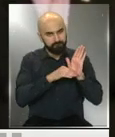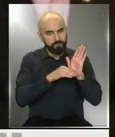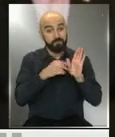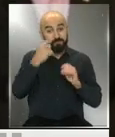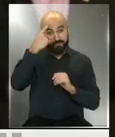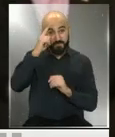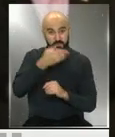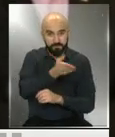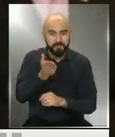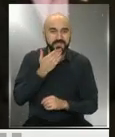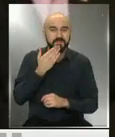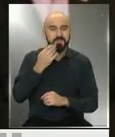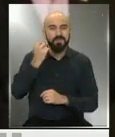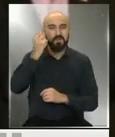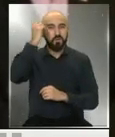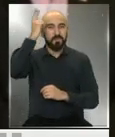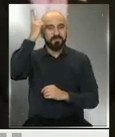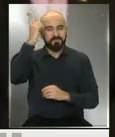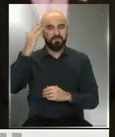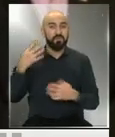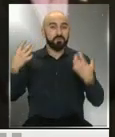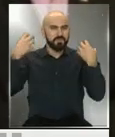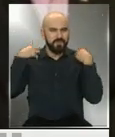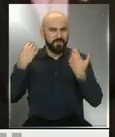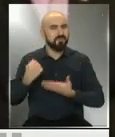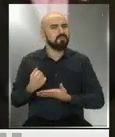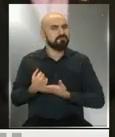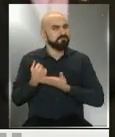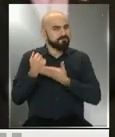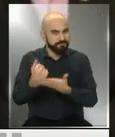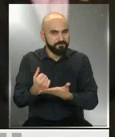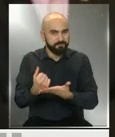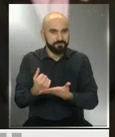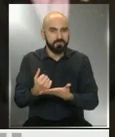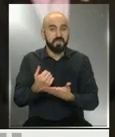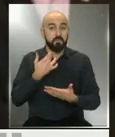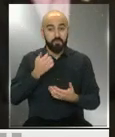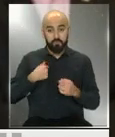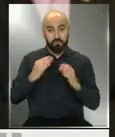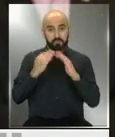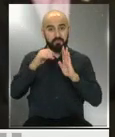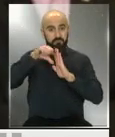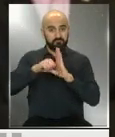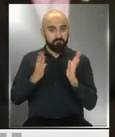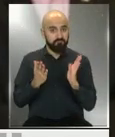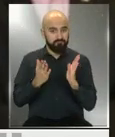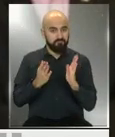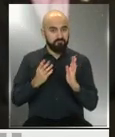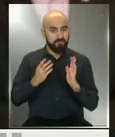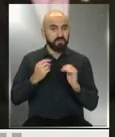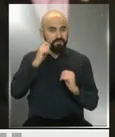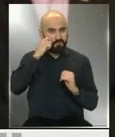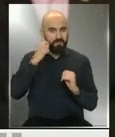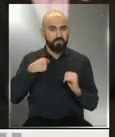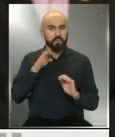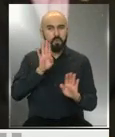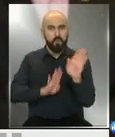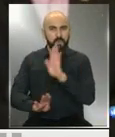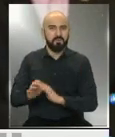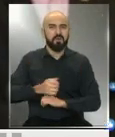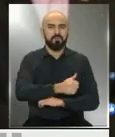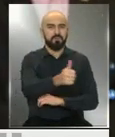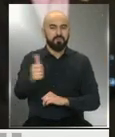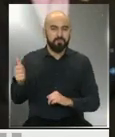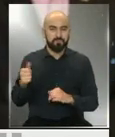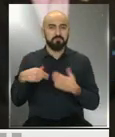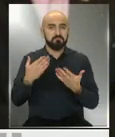comprensión, a la responsabilidad y a la solidaridad. Porque si yo me quedo en casa, estoy cuidando a todos. Y por eso reiterar ese llamado, que sean implementar